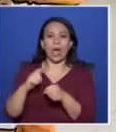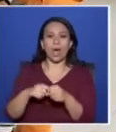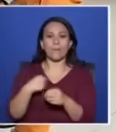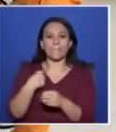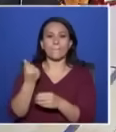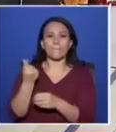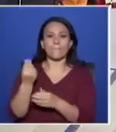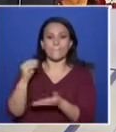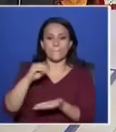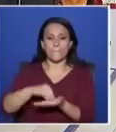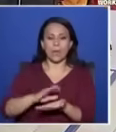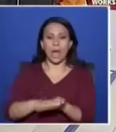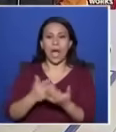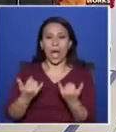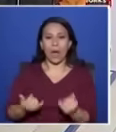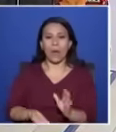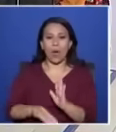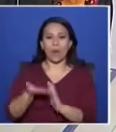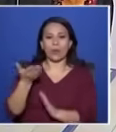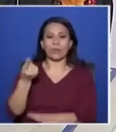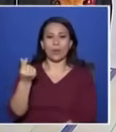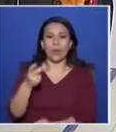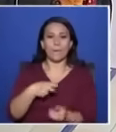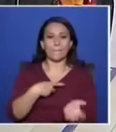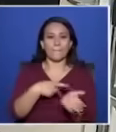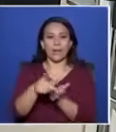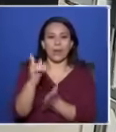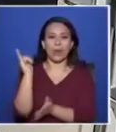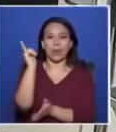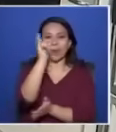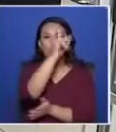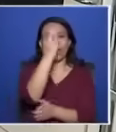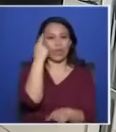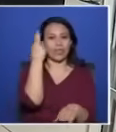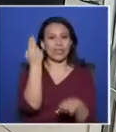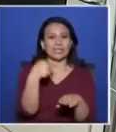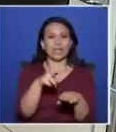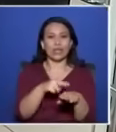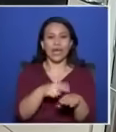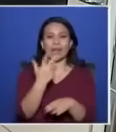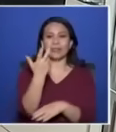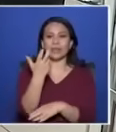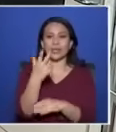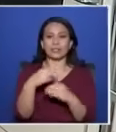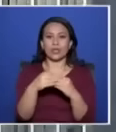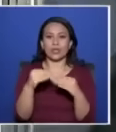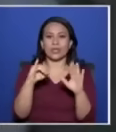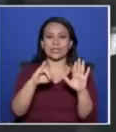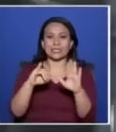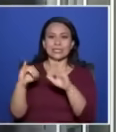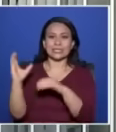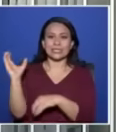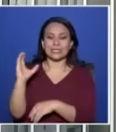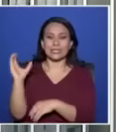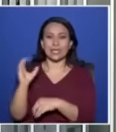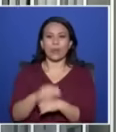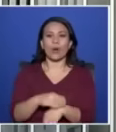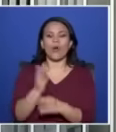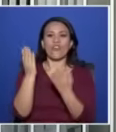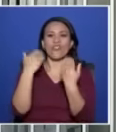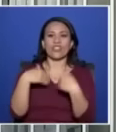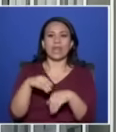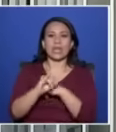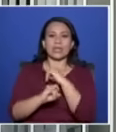valor. Actualmente, el recargo que paga el pasajero por vuelos nacionales es de $13.66 y para